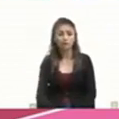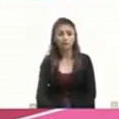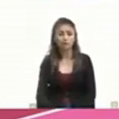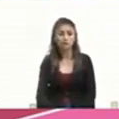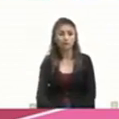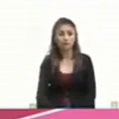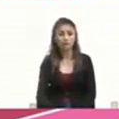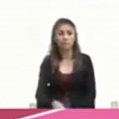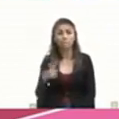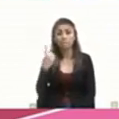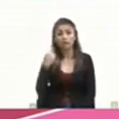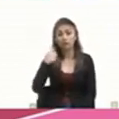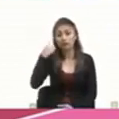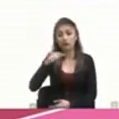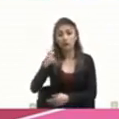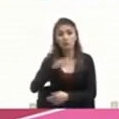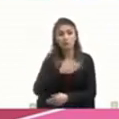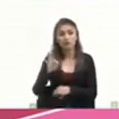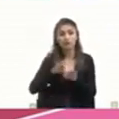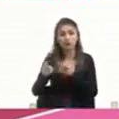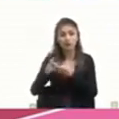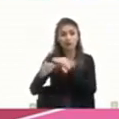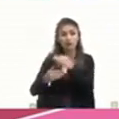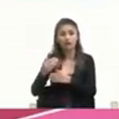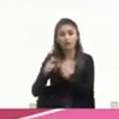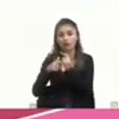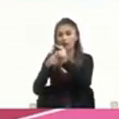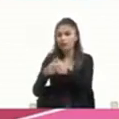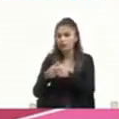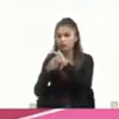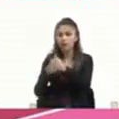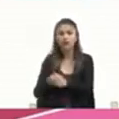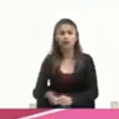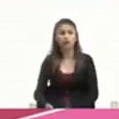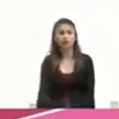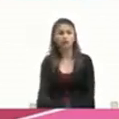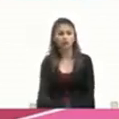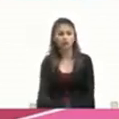que consideramos ha hecho un buen trabajo en el seguimiento,